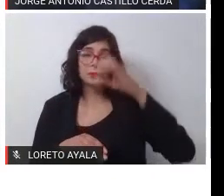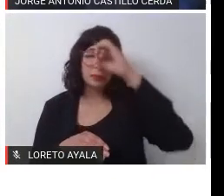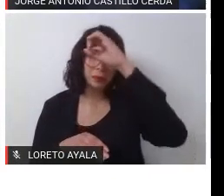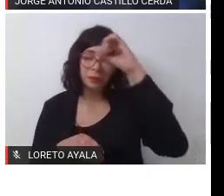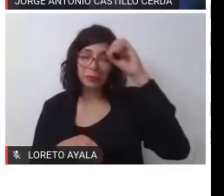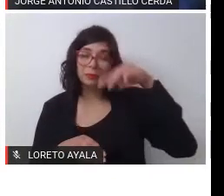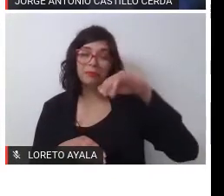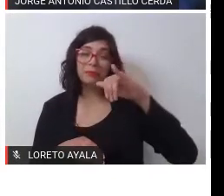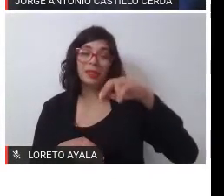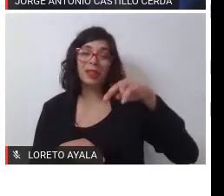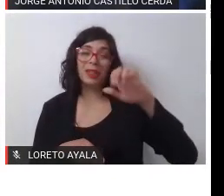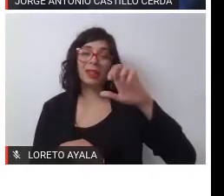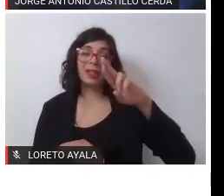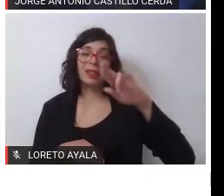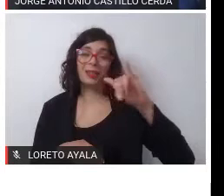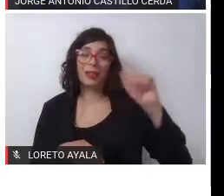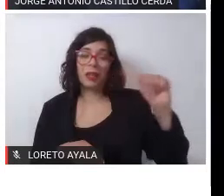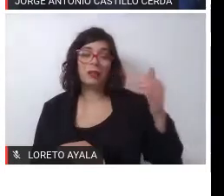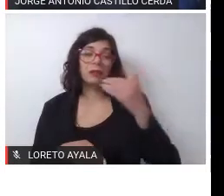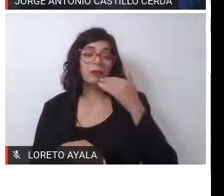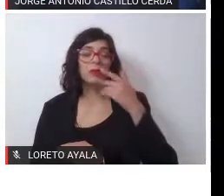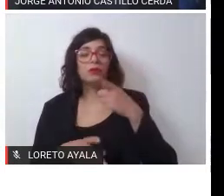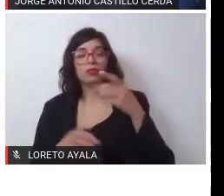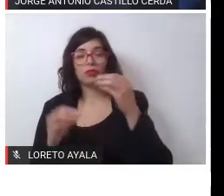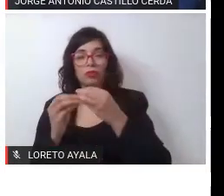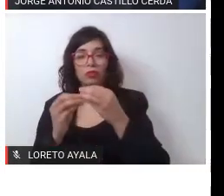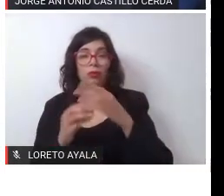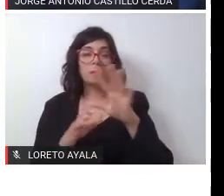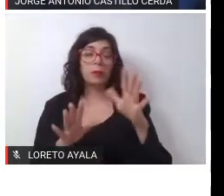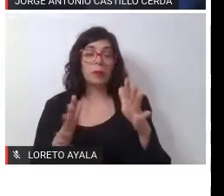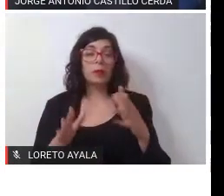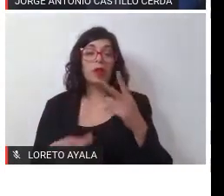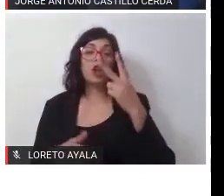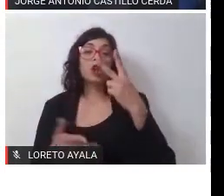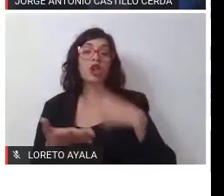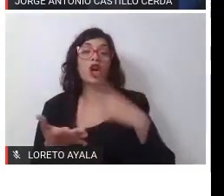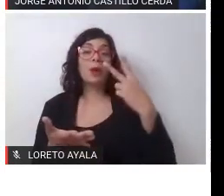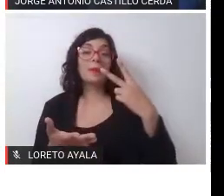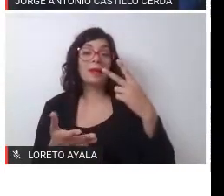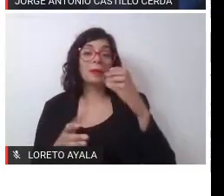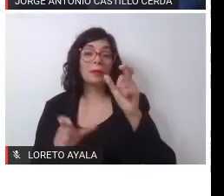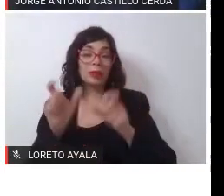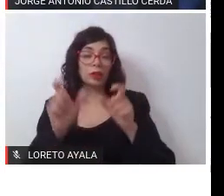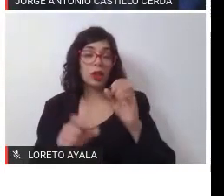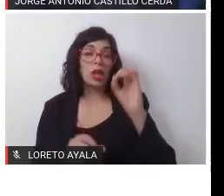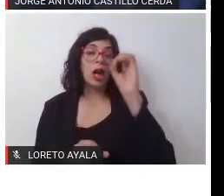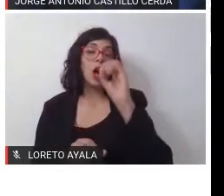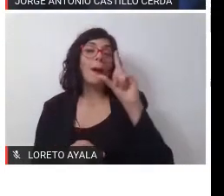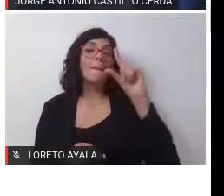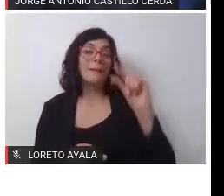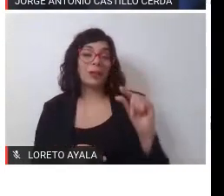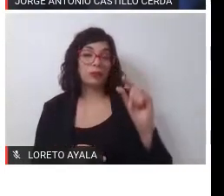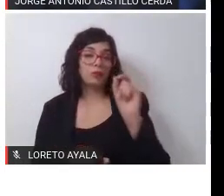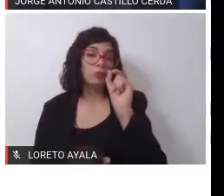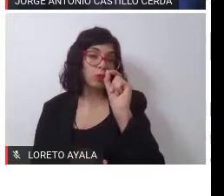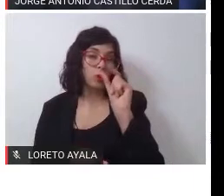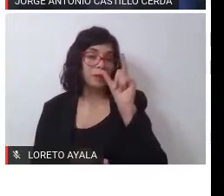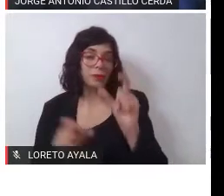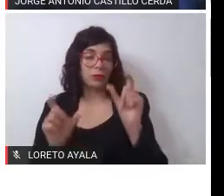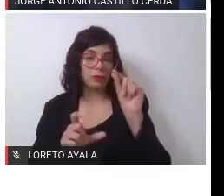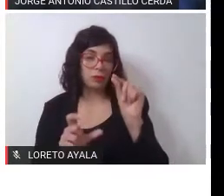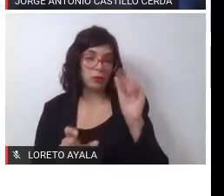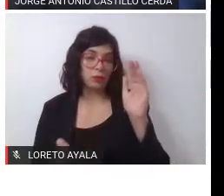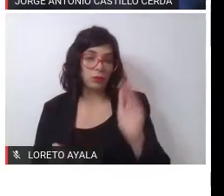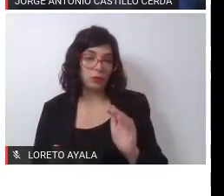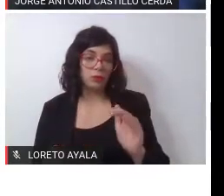En términos numéricos, está constituido por 2.000 habitantes o menos. ¿Ya? Hoy, como siempre,